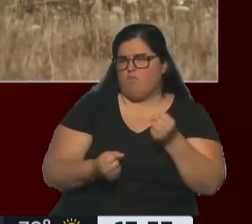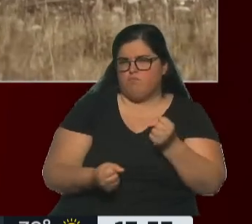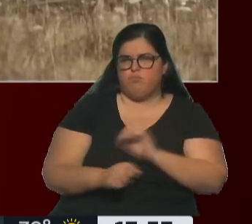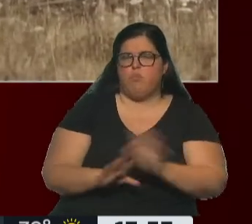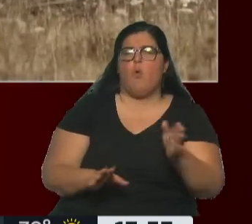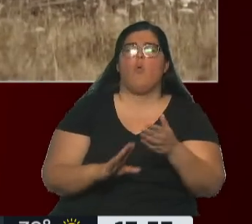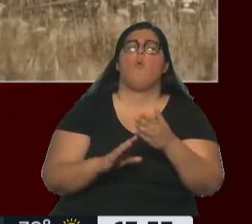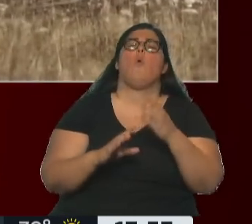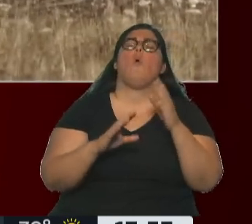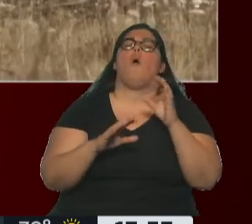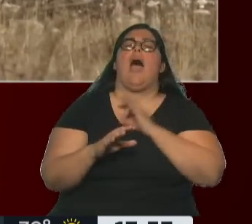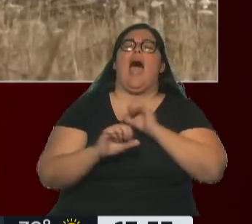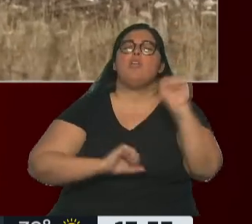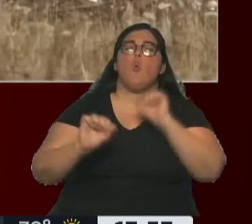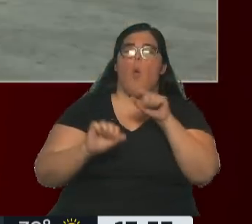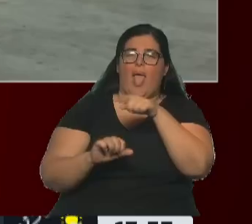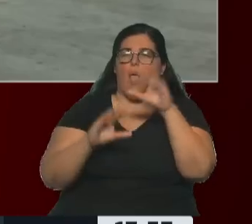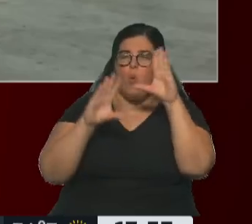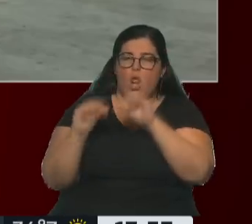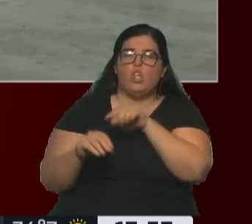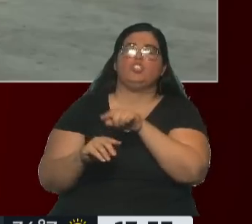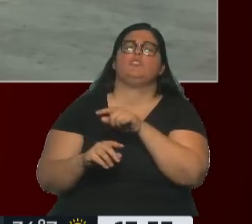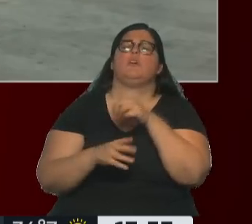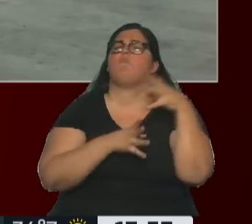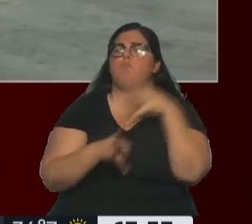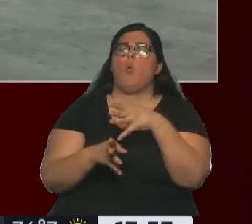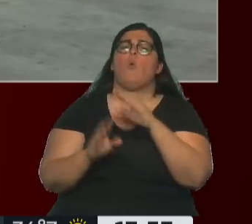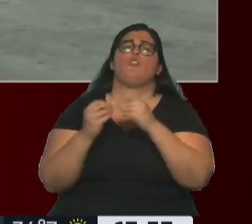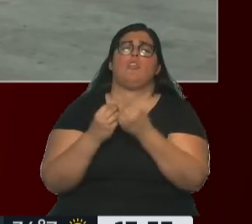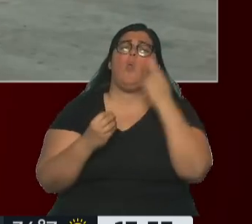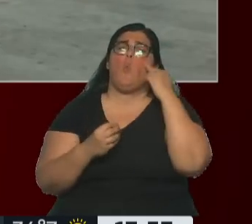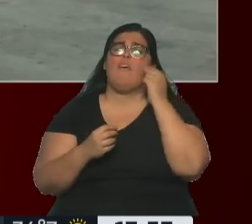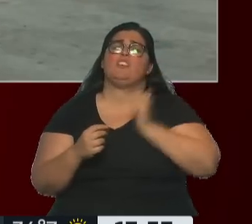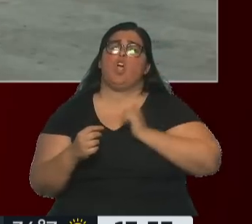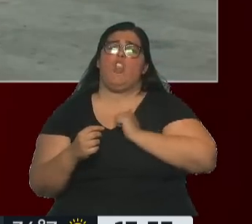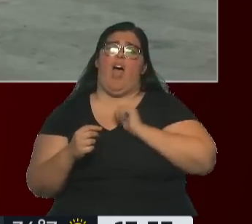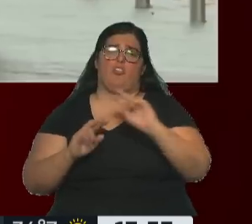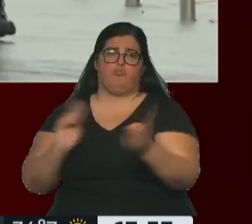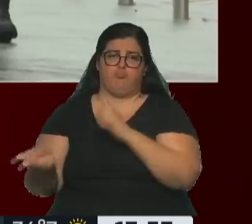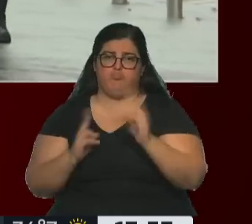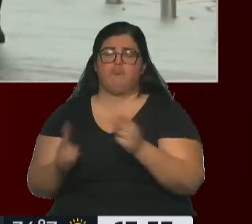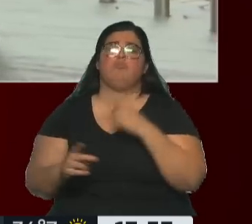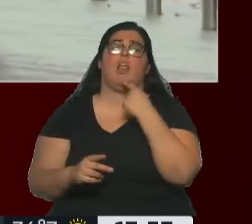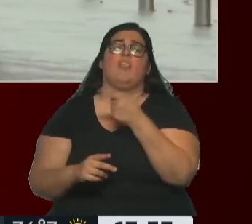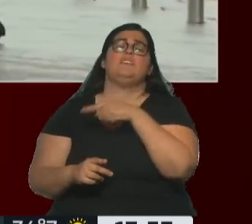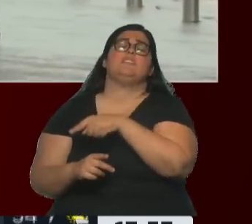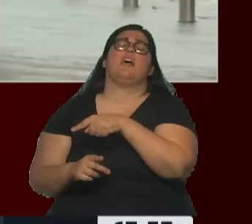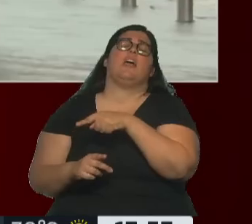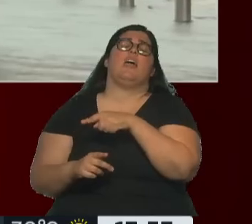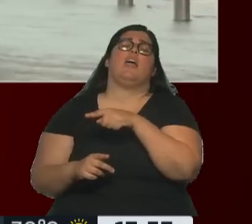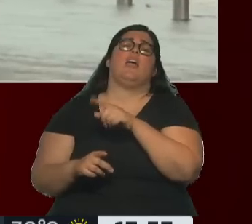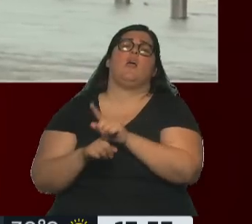la noche de año nuevo mató y nueve soldados que se dice que eran reclutas Esto fue lo que dijo el ejército